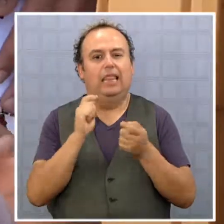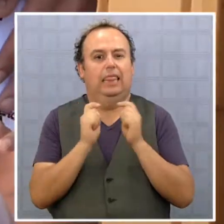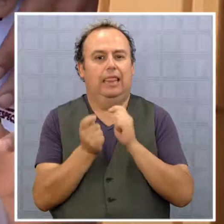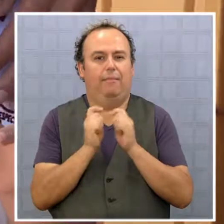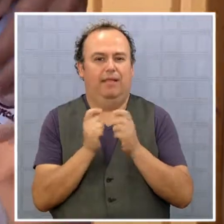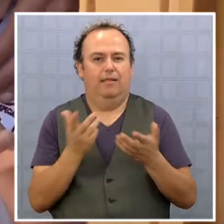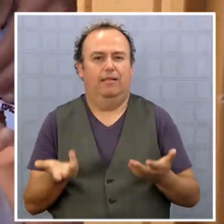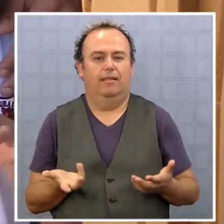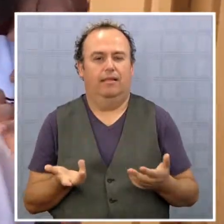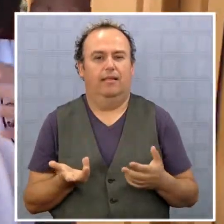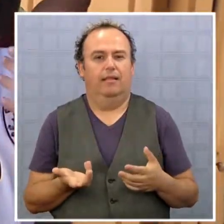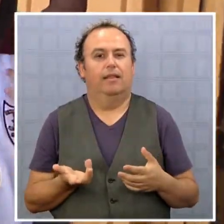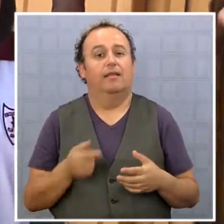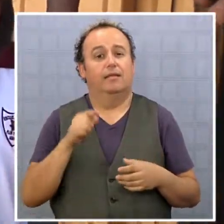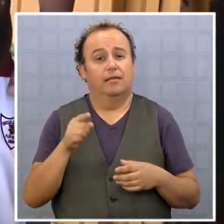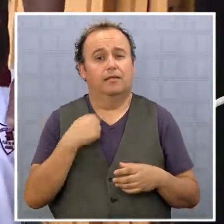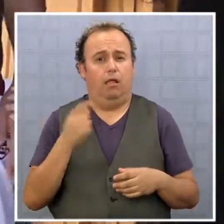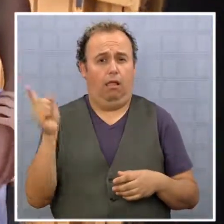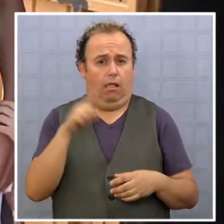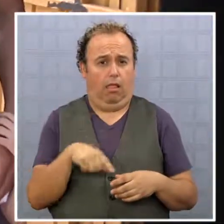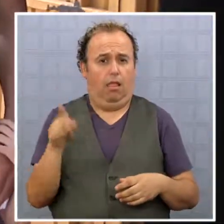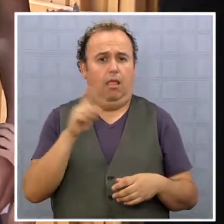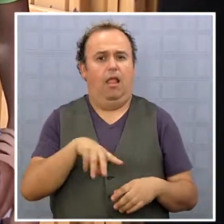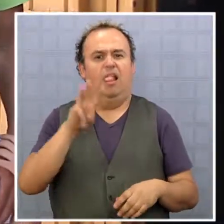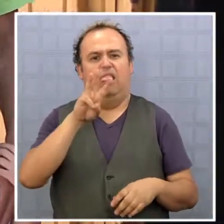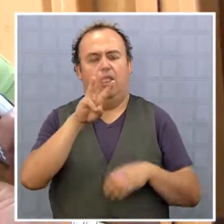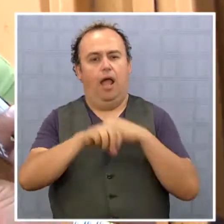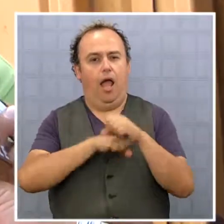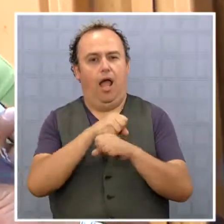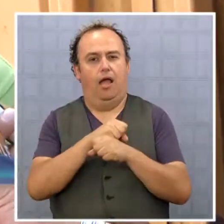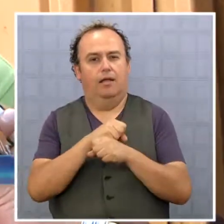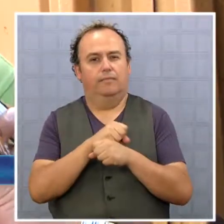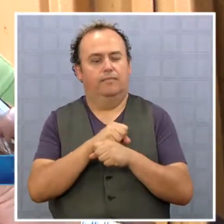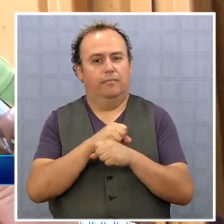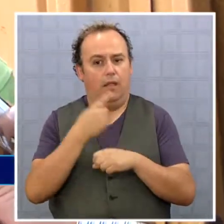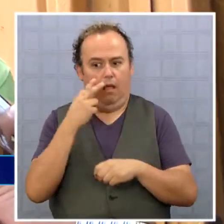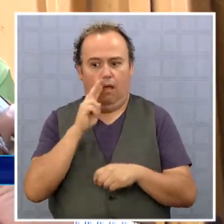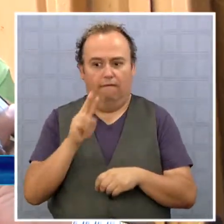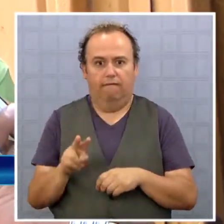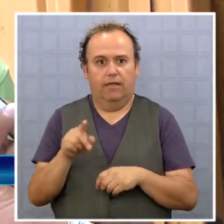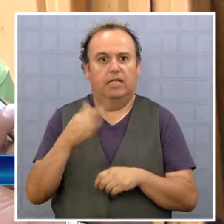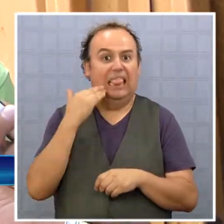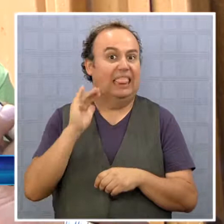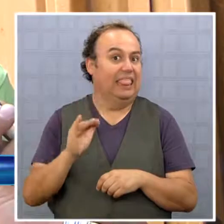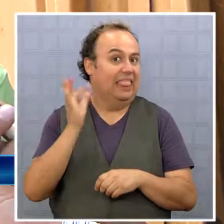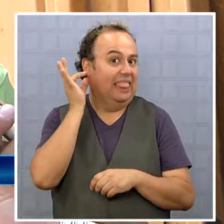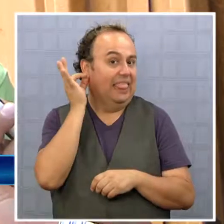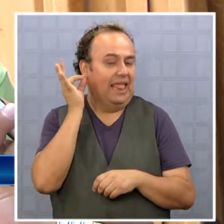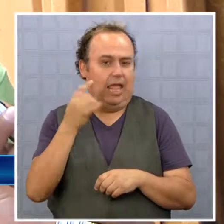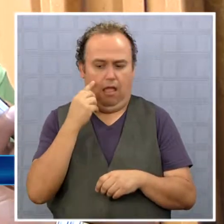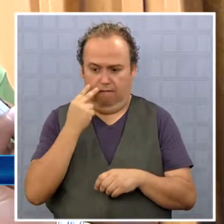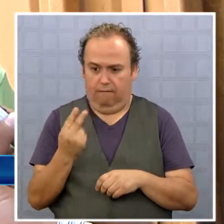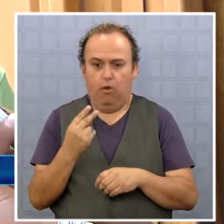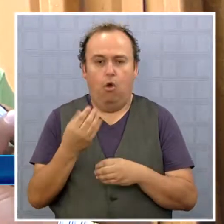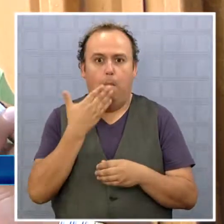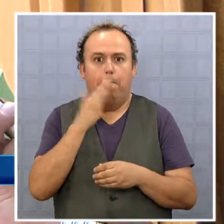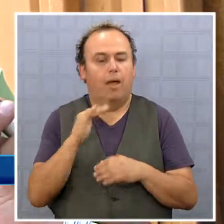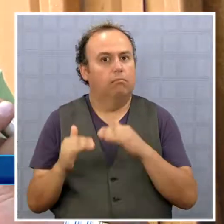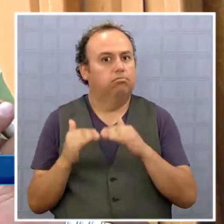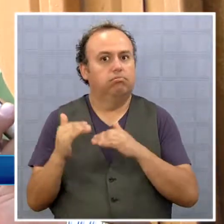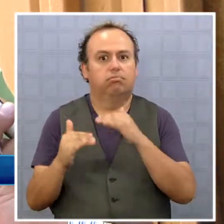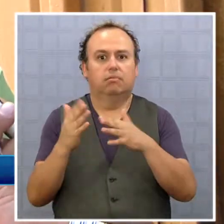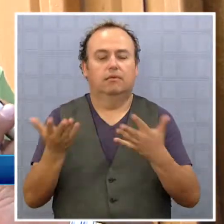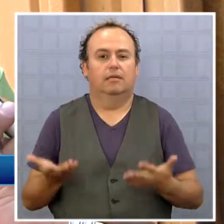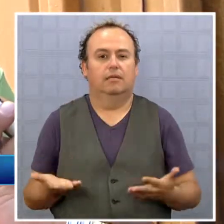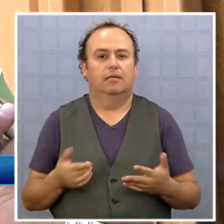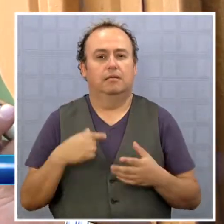Hemos venido ya acá 3 años con este, hemos ido harto avance con la niña. Como le digo,